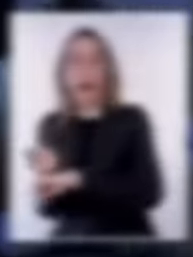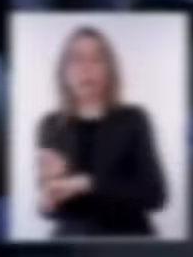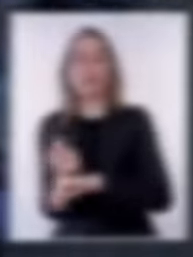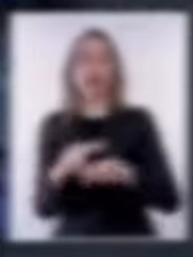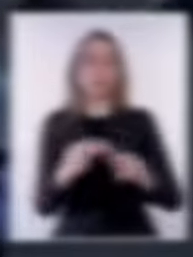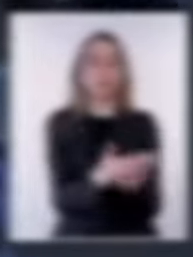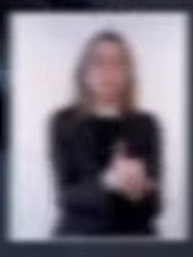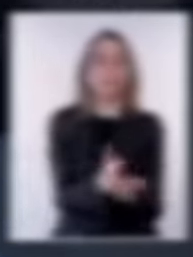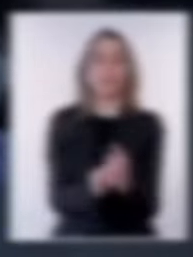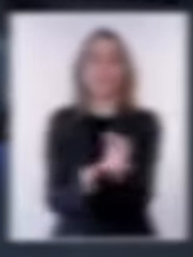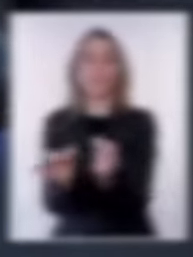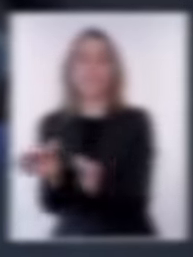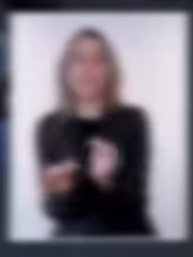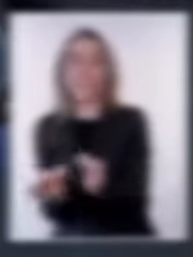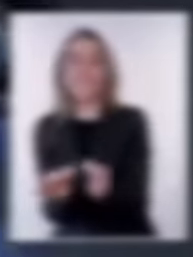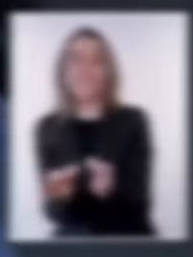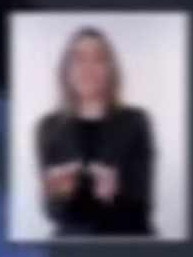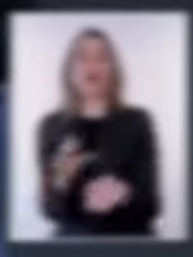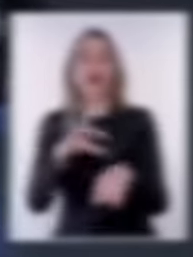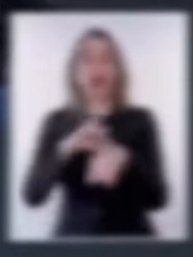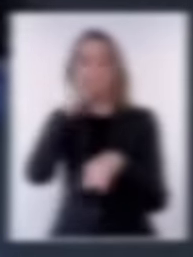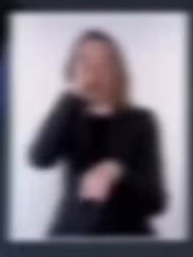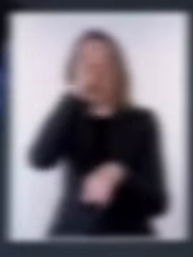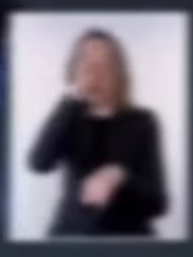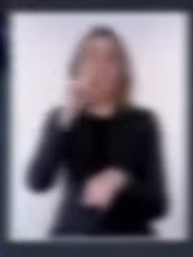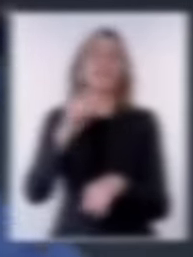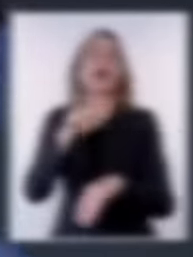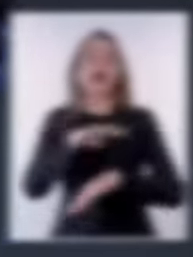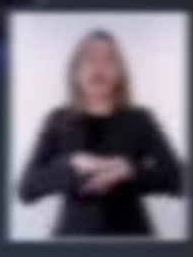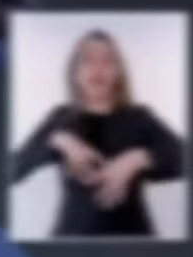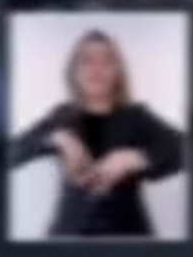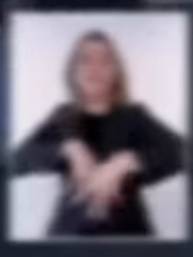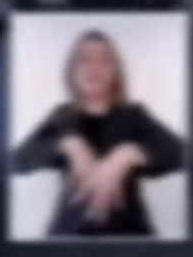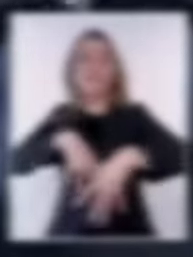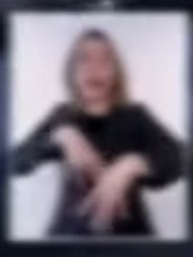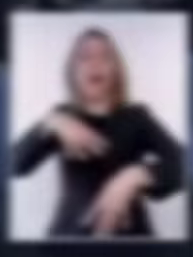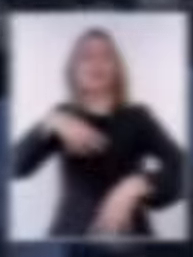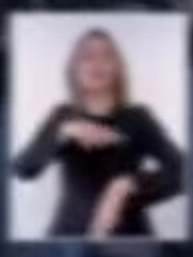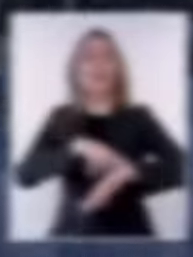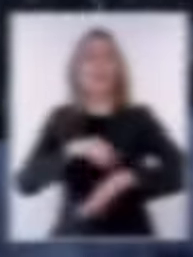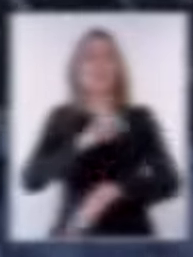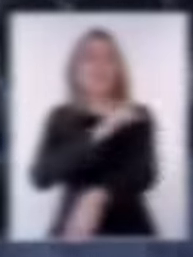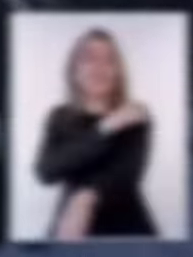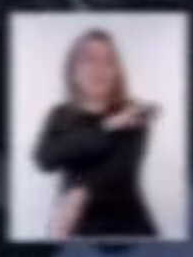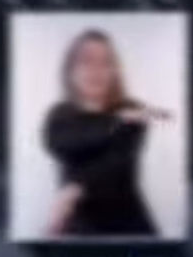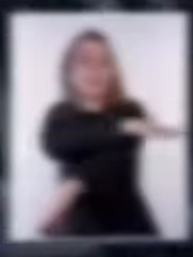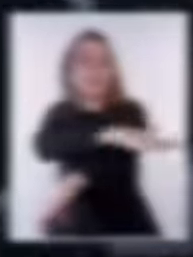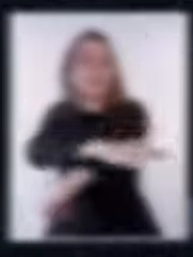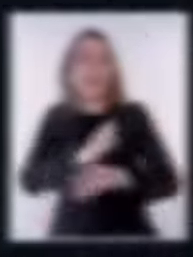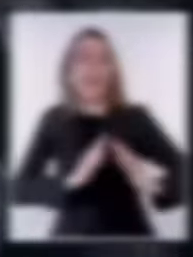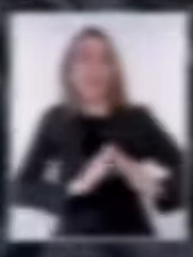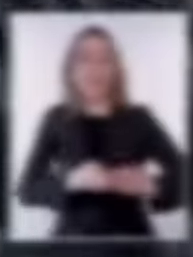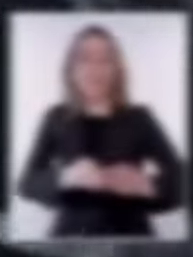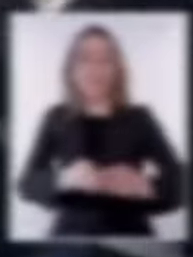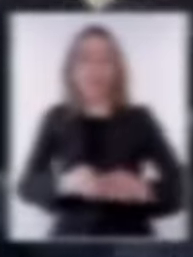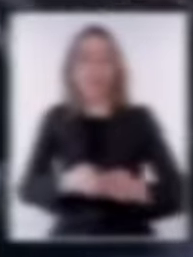operaciones, ingeniería, sanidad, infantería de marina y litoral y faro.